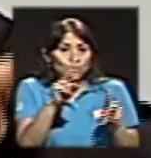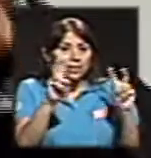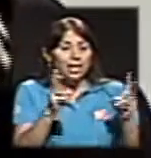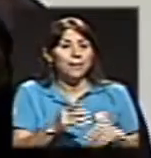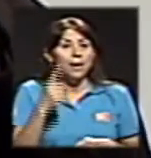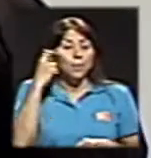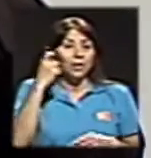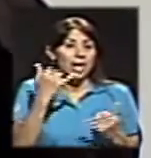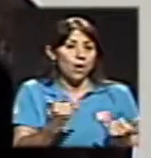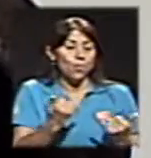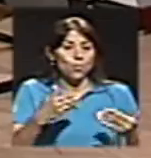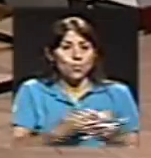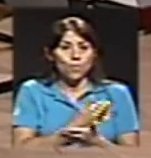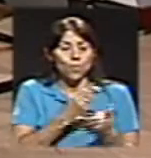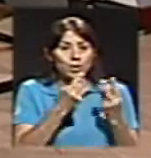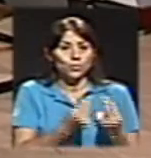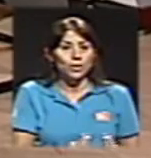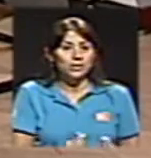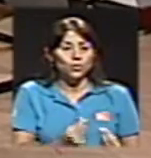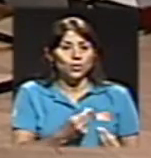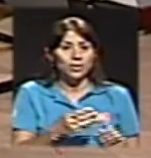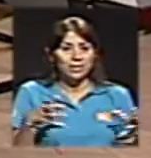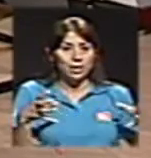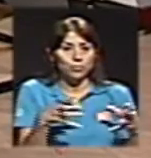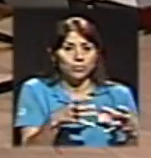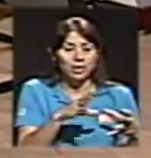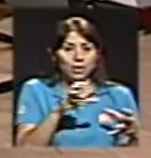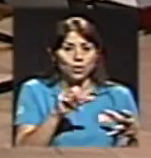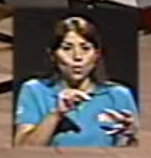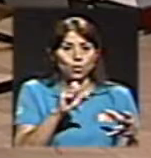del nuevo presupuesto del Consejo,